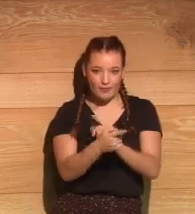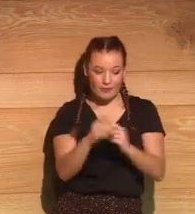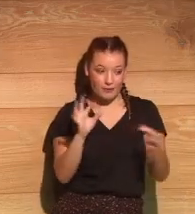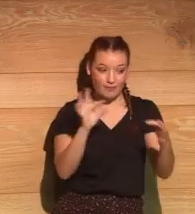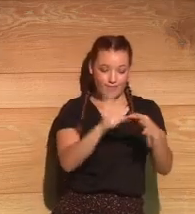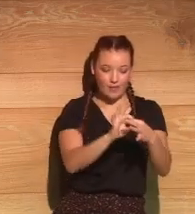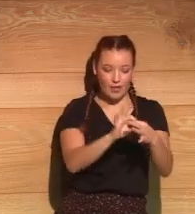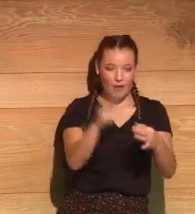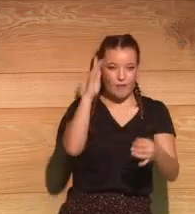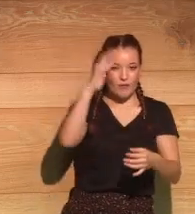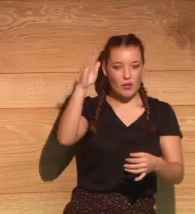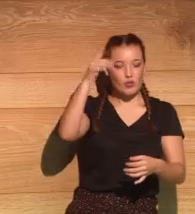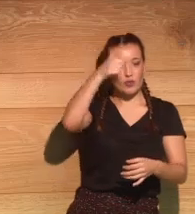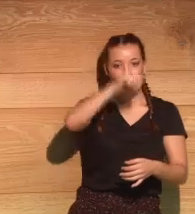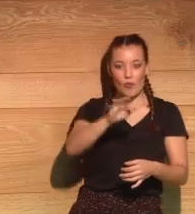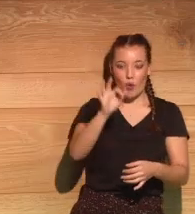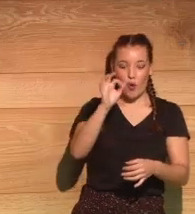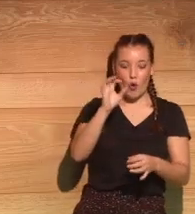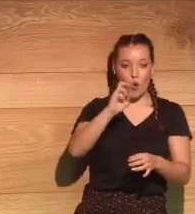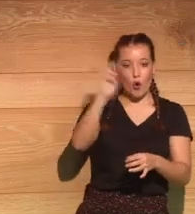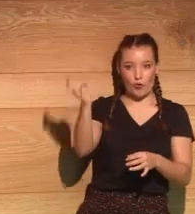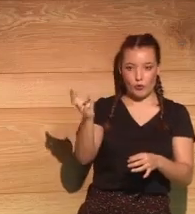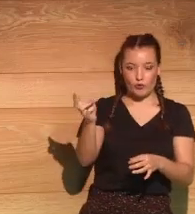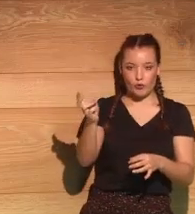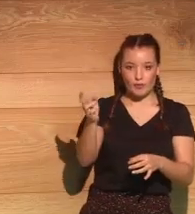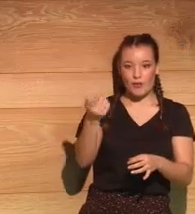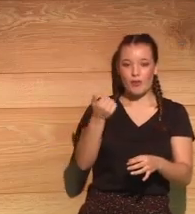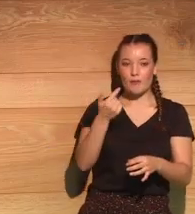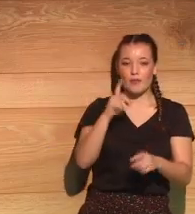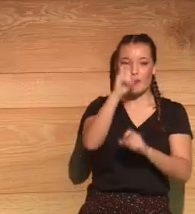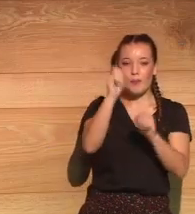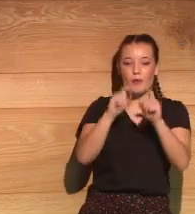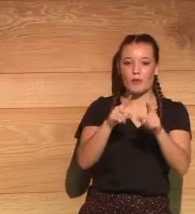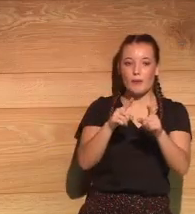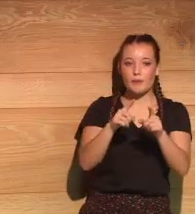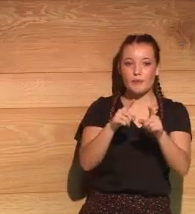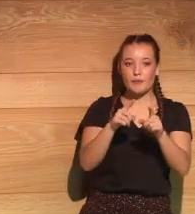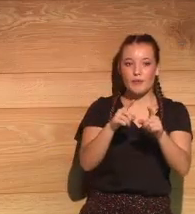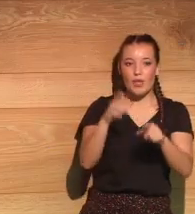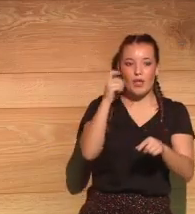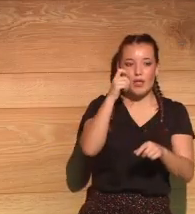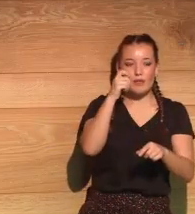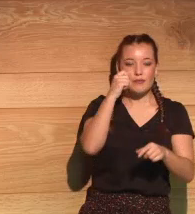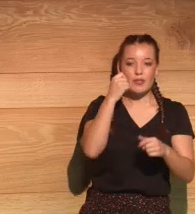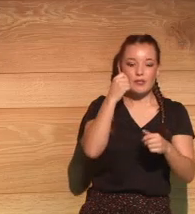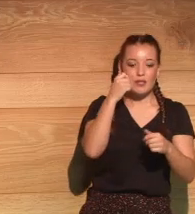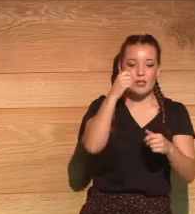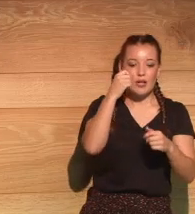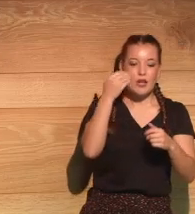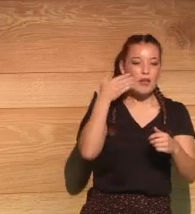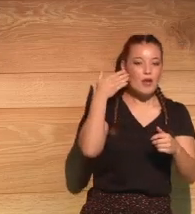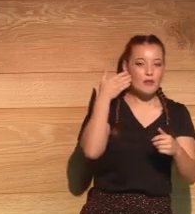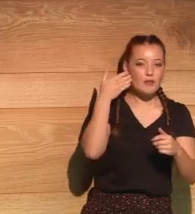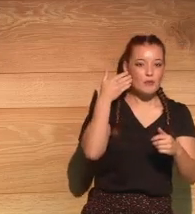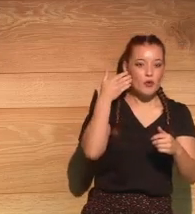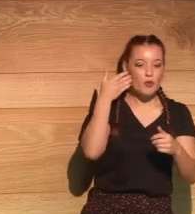filósofo, citando a Nelson Goodman, preguntó lo siguiente: ¿existiría el racismo si con las razas pasa algo parecido que con las esmeraldas,